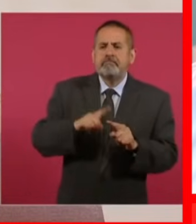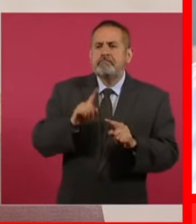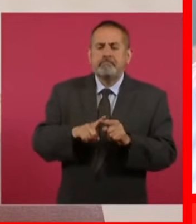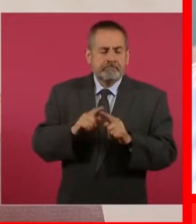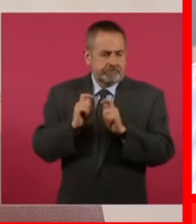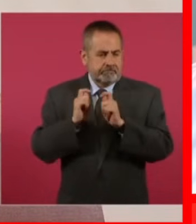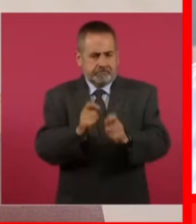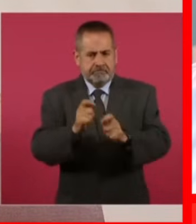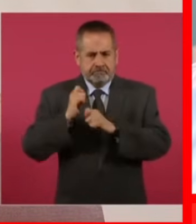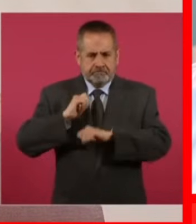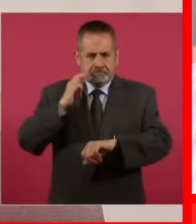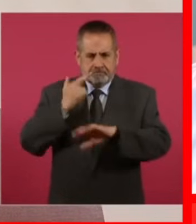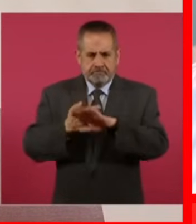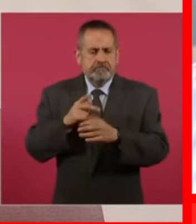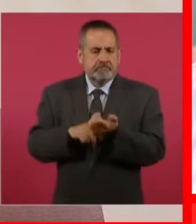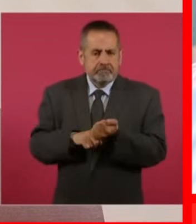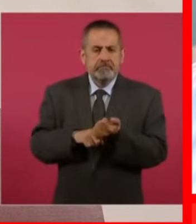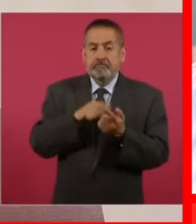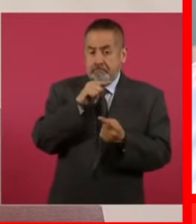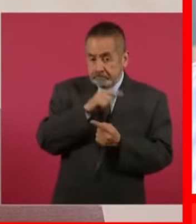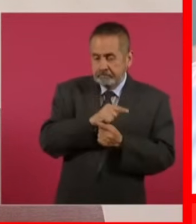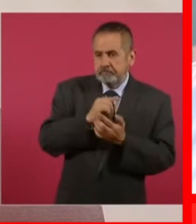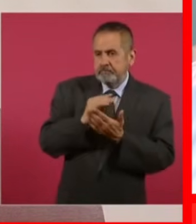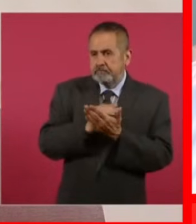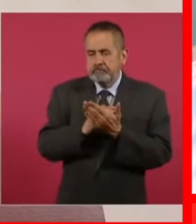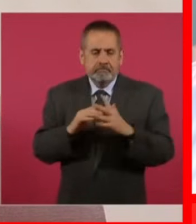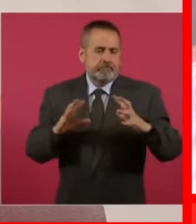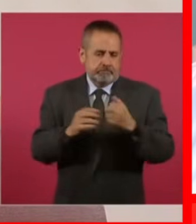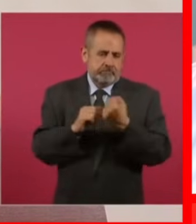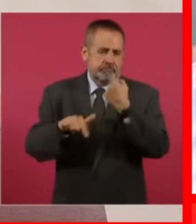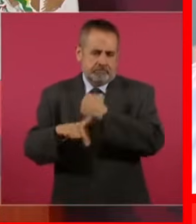Y de esas 12